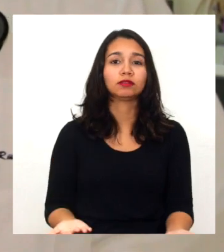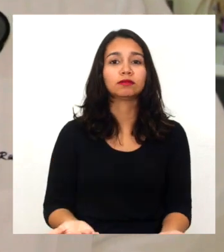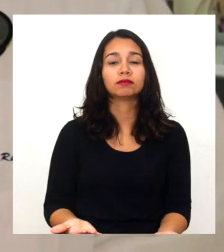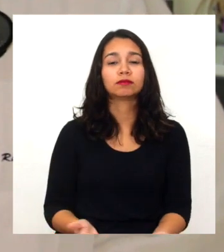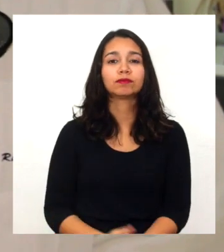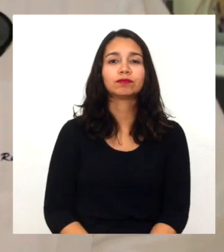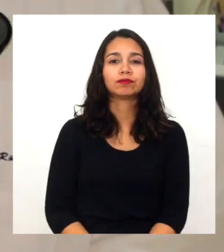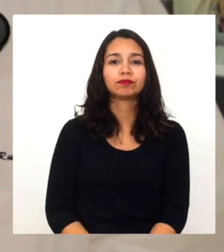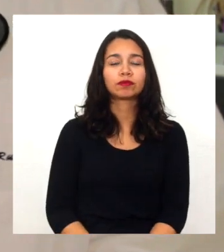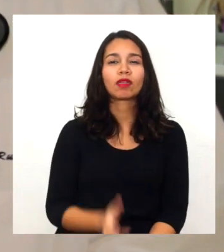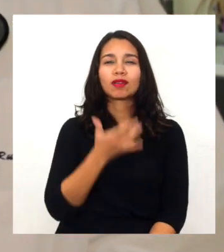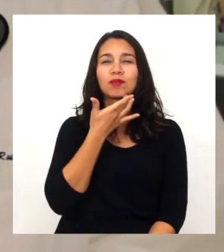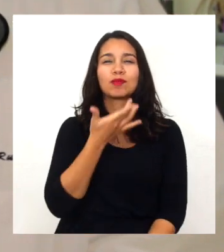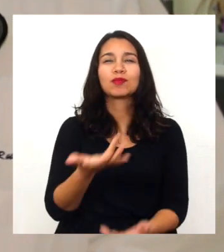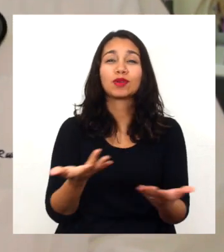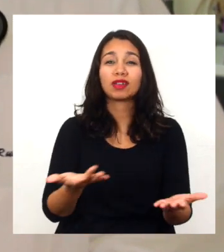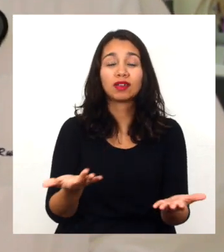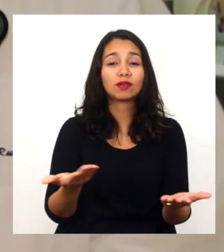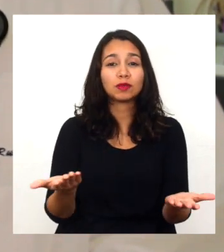importante, porque